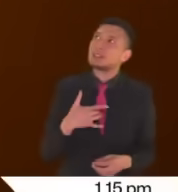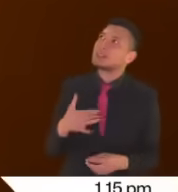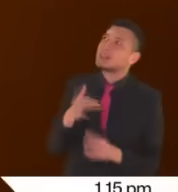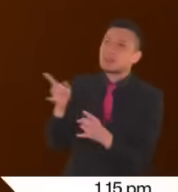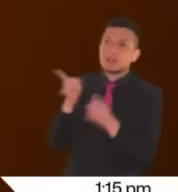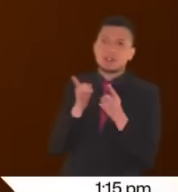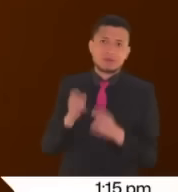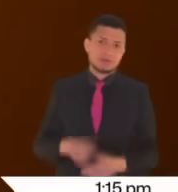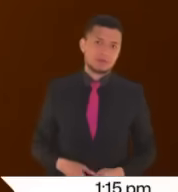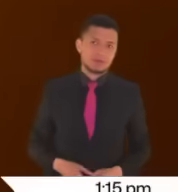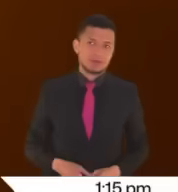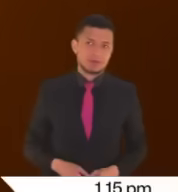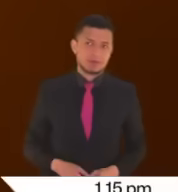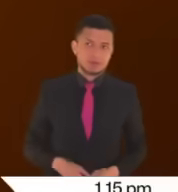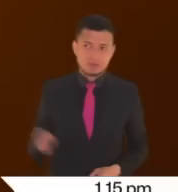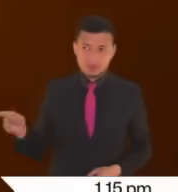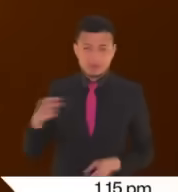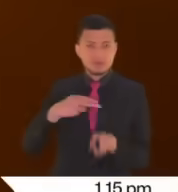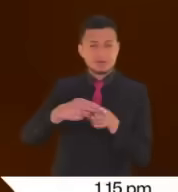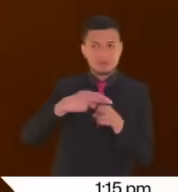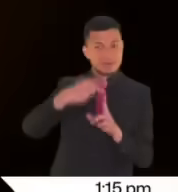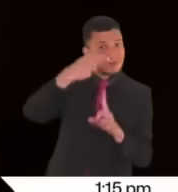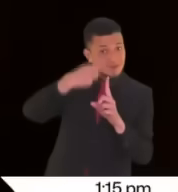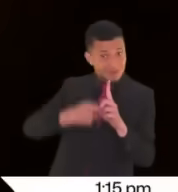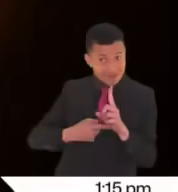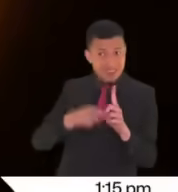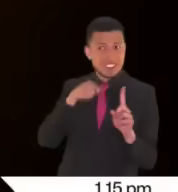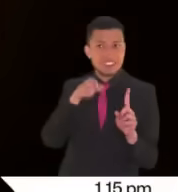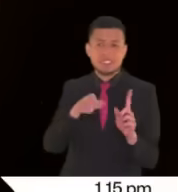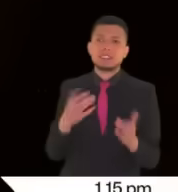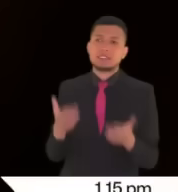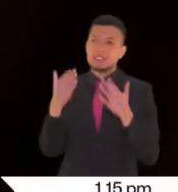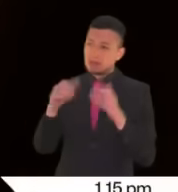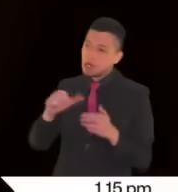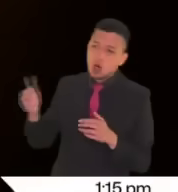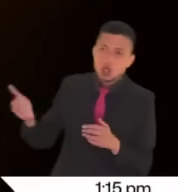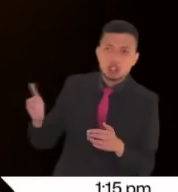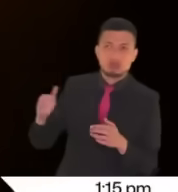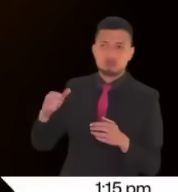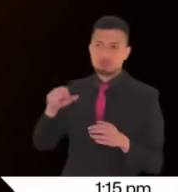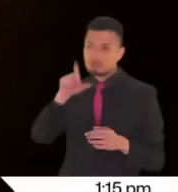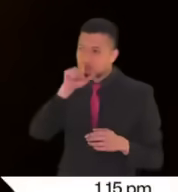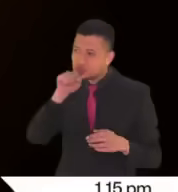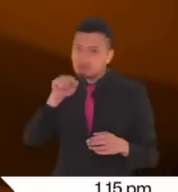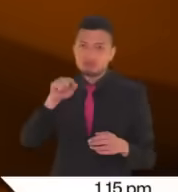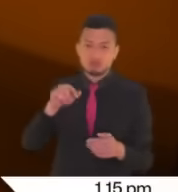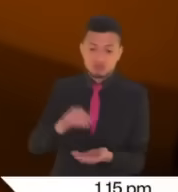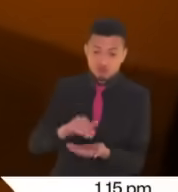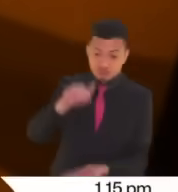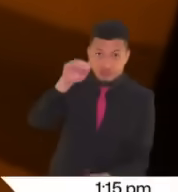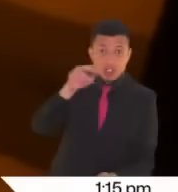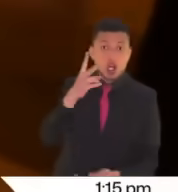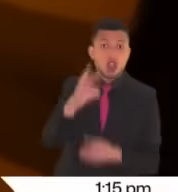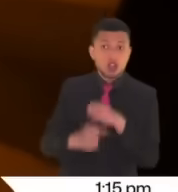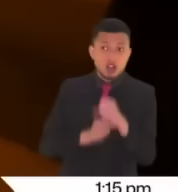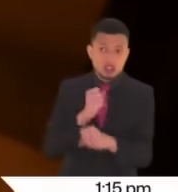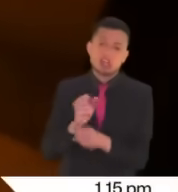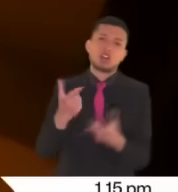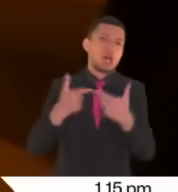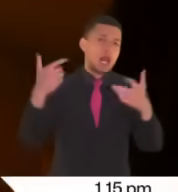un mes, Rafiki empezará a compartir con otros ejemplares de su especie y se espera que cuando cumpla 2 años... puede ser